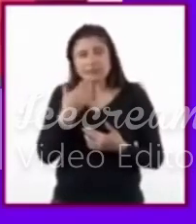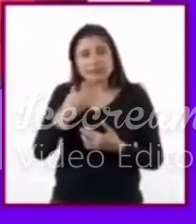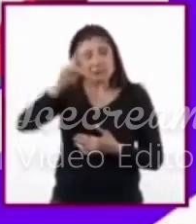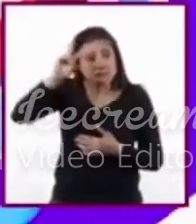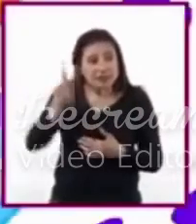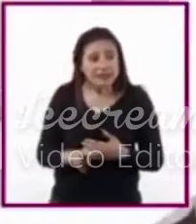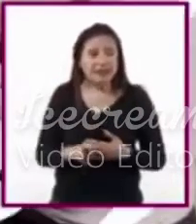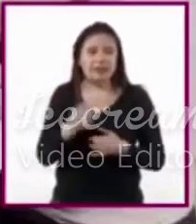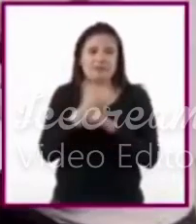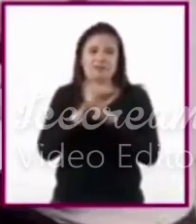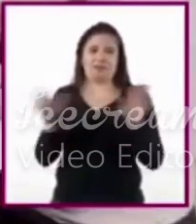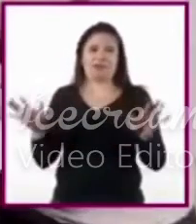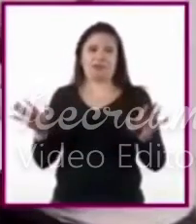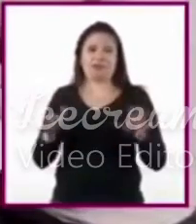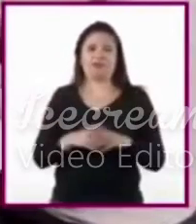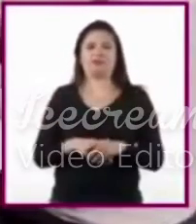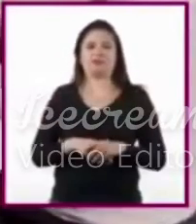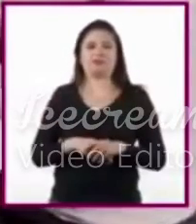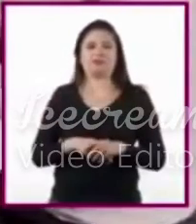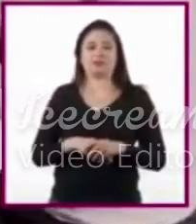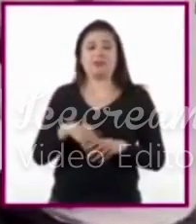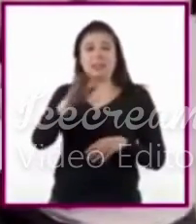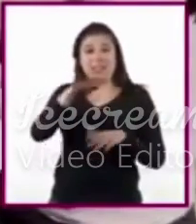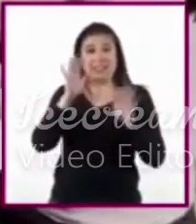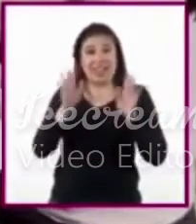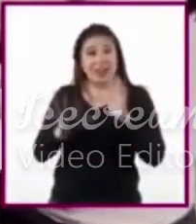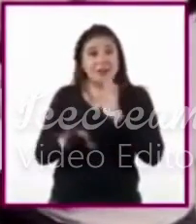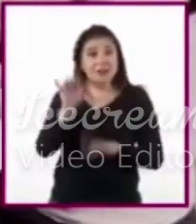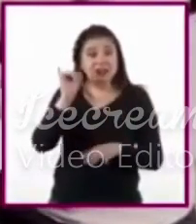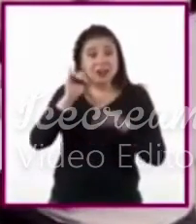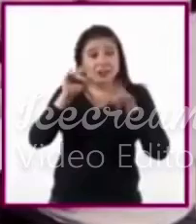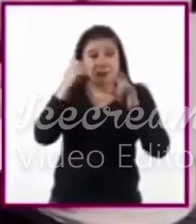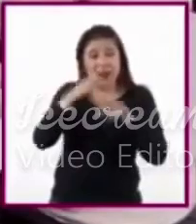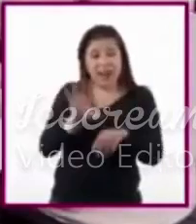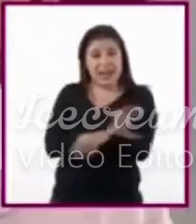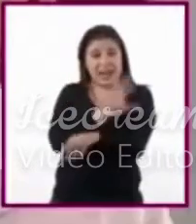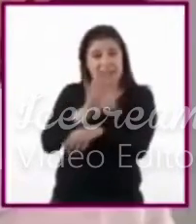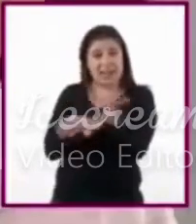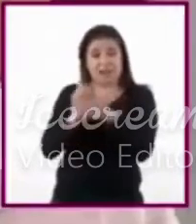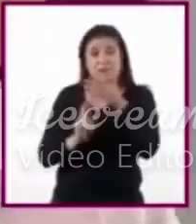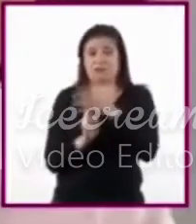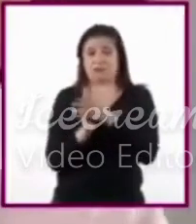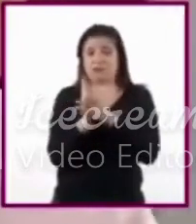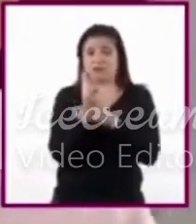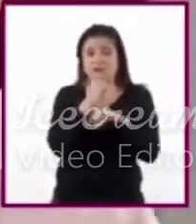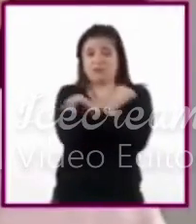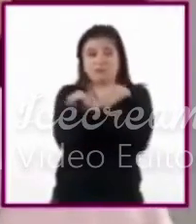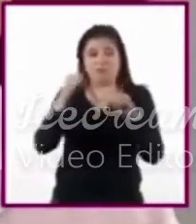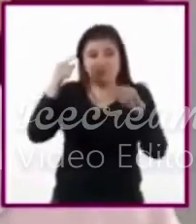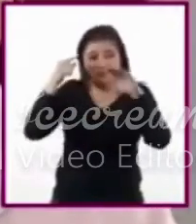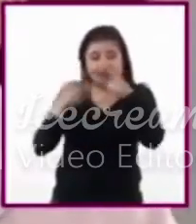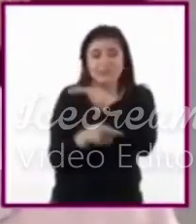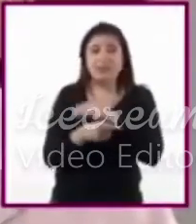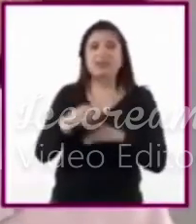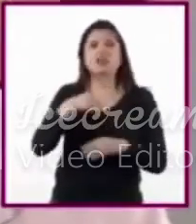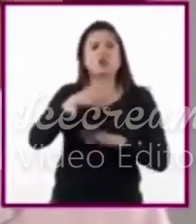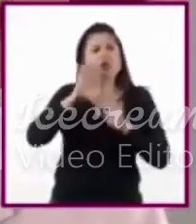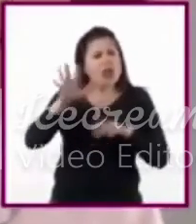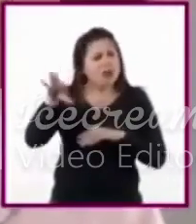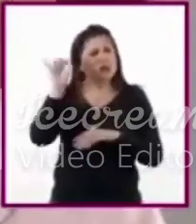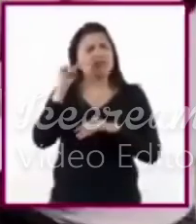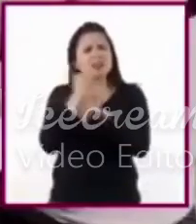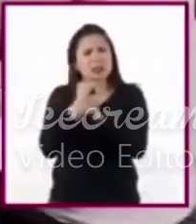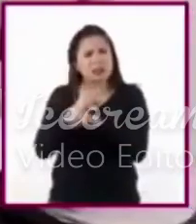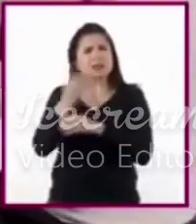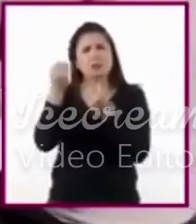información. ¿Ya encontraron información sobre la energía nuclear? Yo encontré varias fuentes en internet que hablan